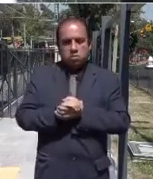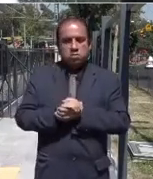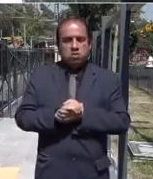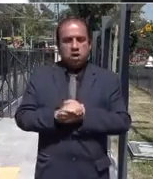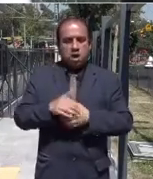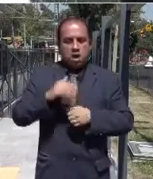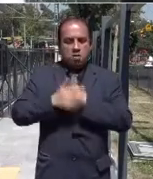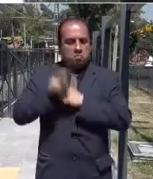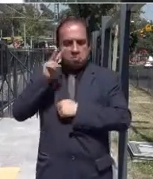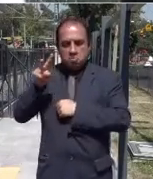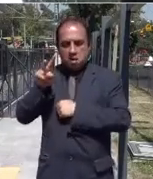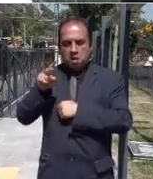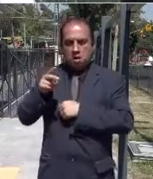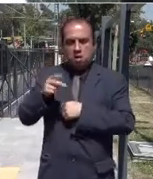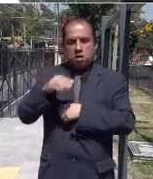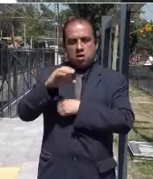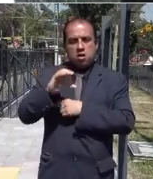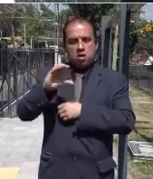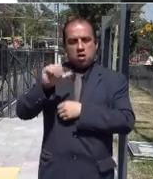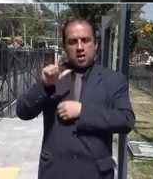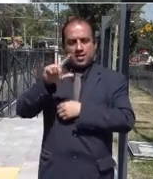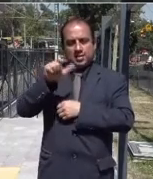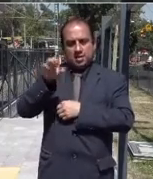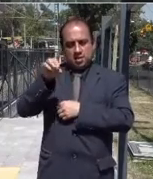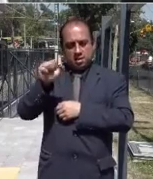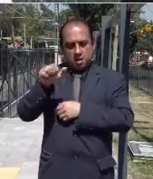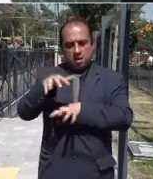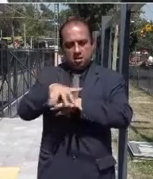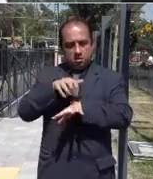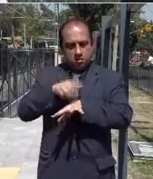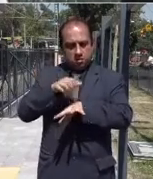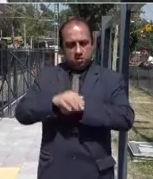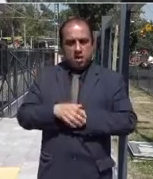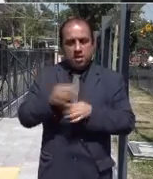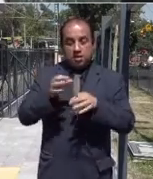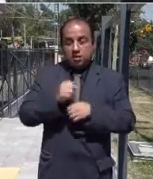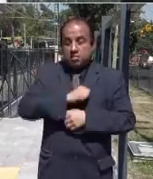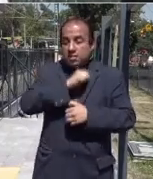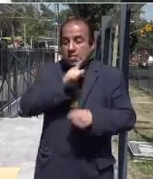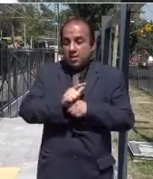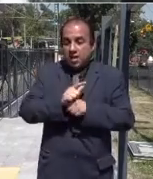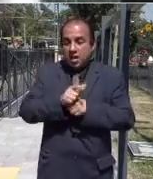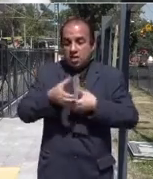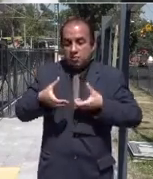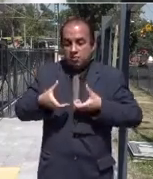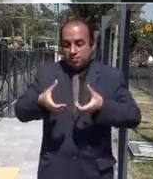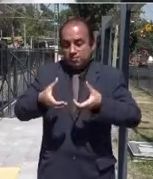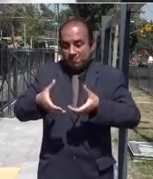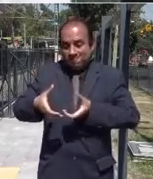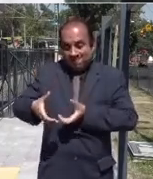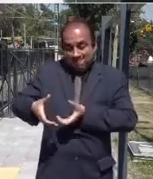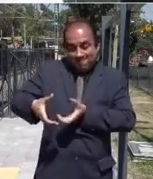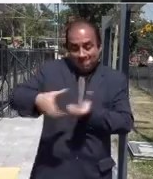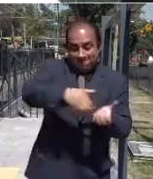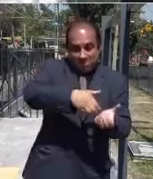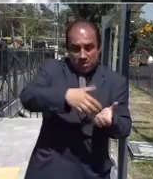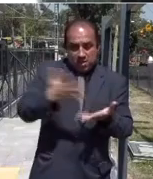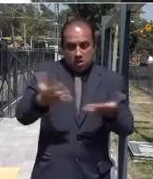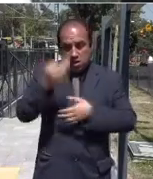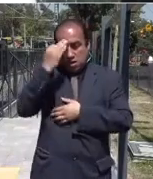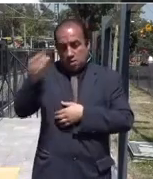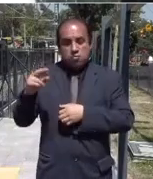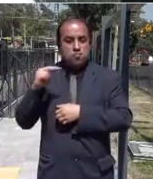Tlalpan, un crucero también muy especial porque es un crucero en curva, entonces se hizo en tiempo récord,